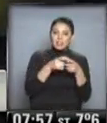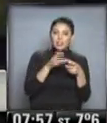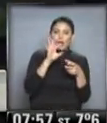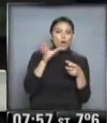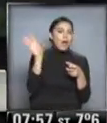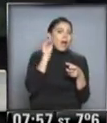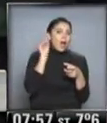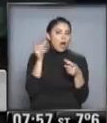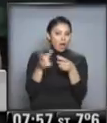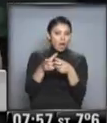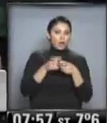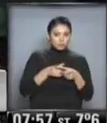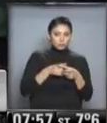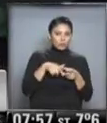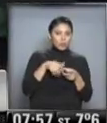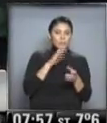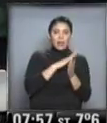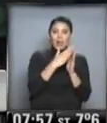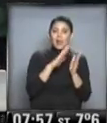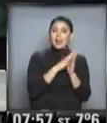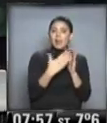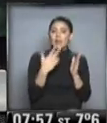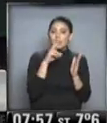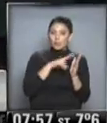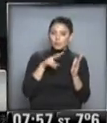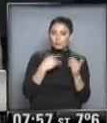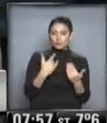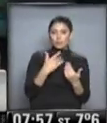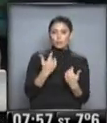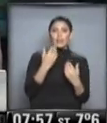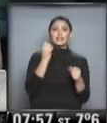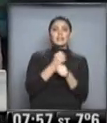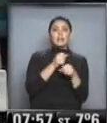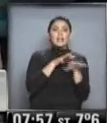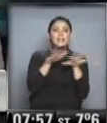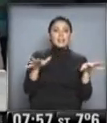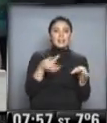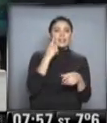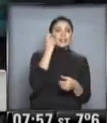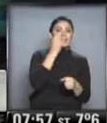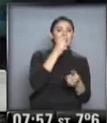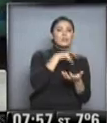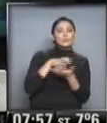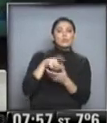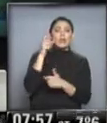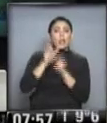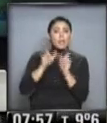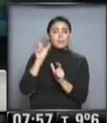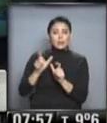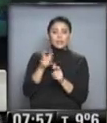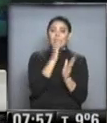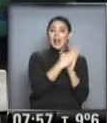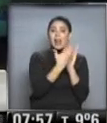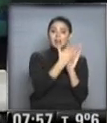MP3, y que justamente es una biblioteca que se construye con esta idea de trabajar en red, de que distintas personas, distintas instituciones que digitalicen un